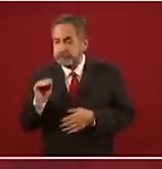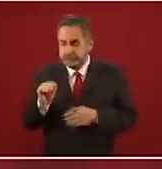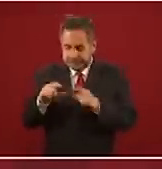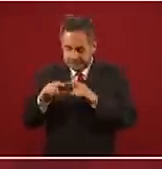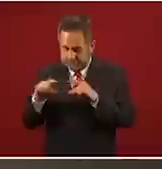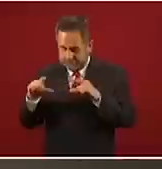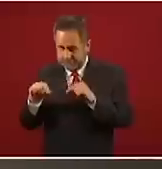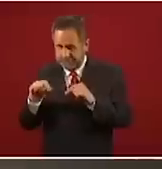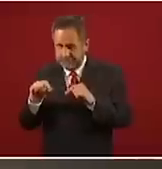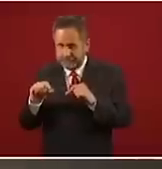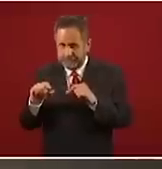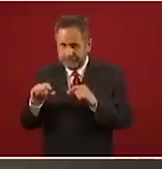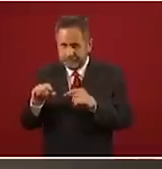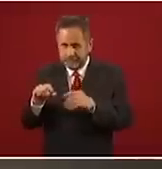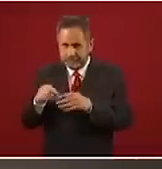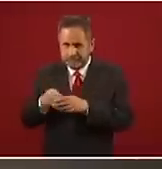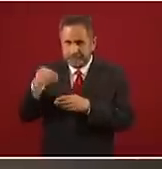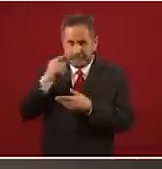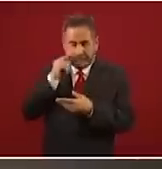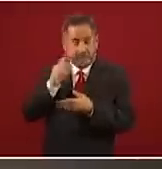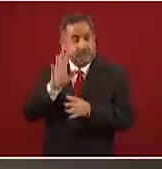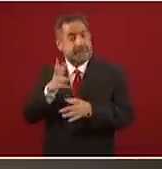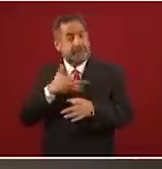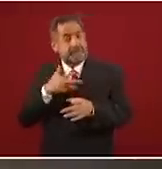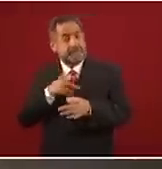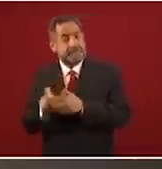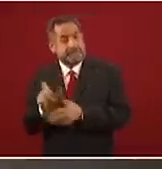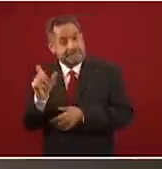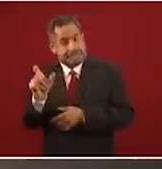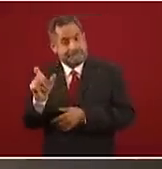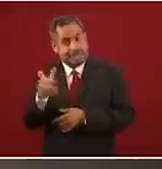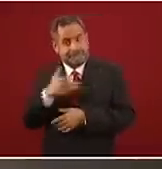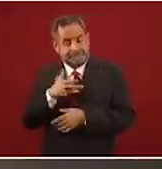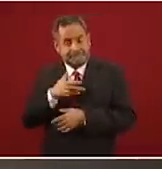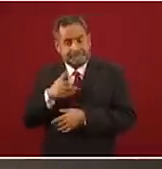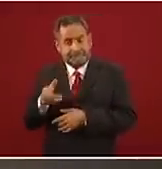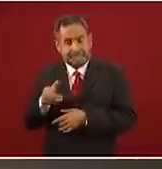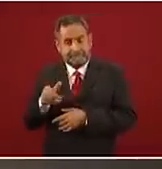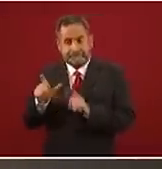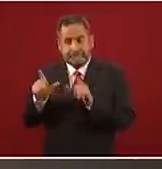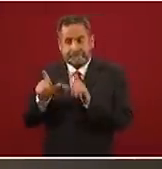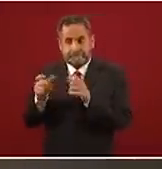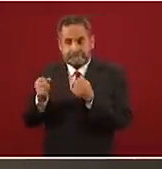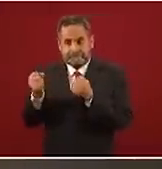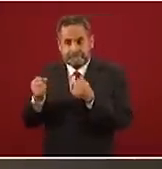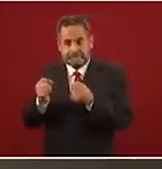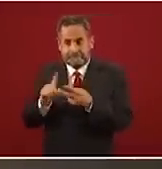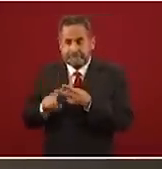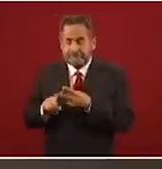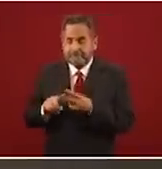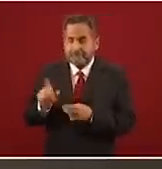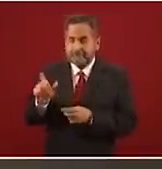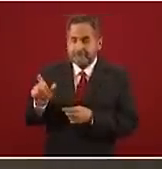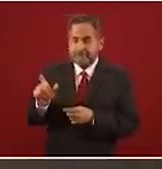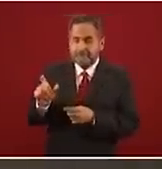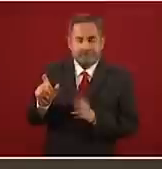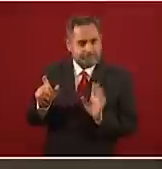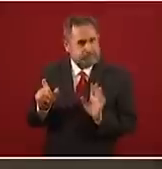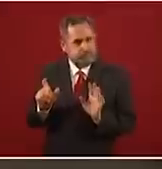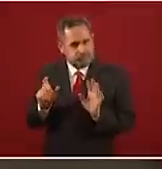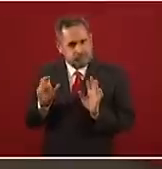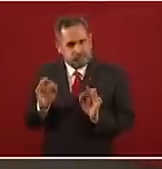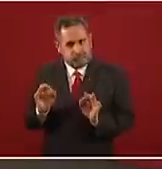identificación. Miren, ya tengo aquí, este es mi licencia de manejo. Esa es de